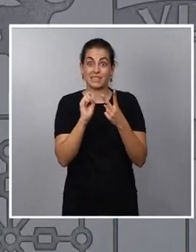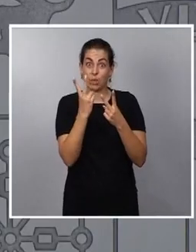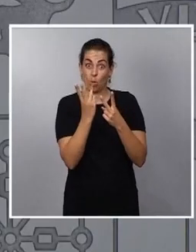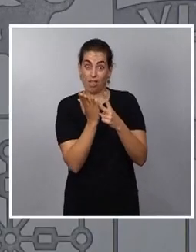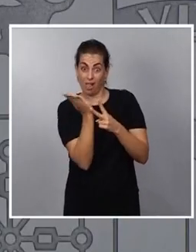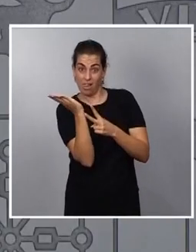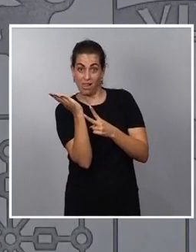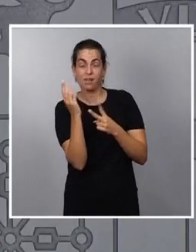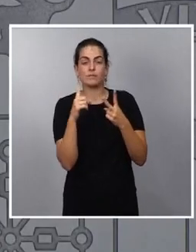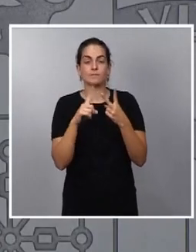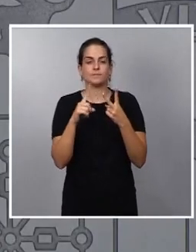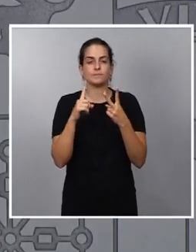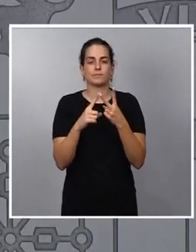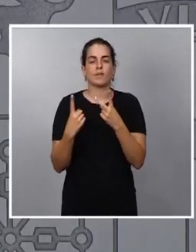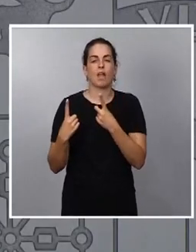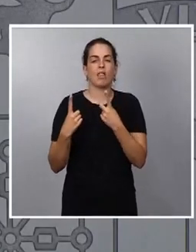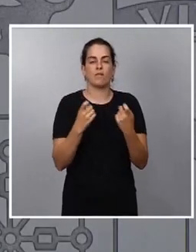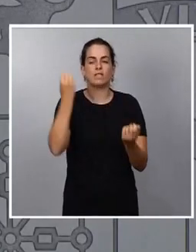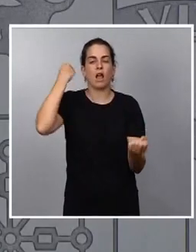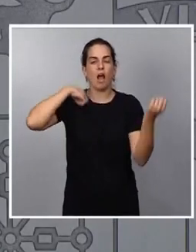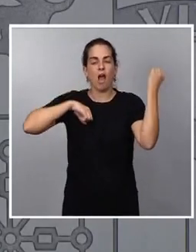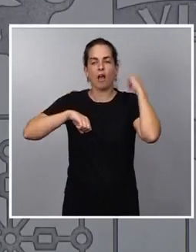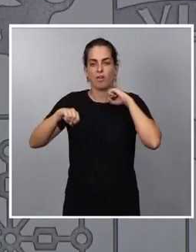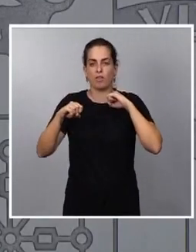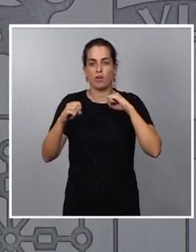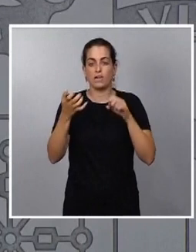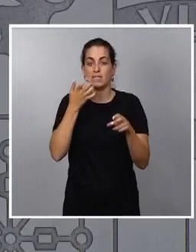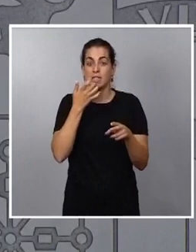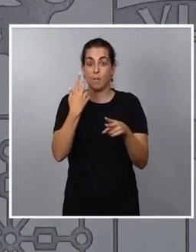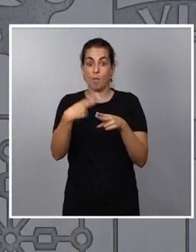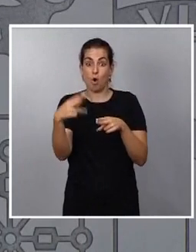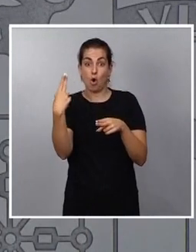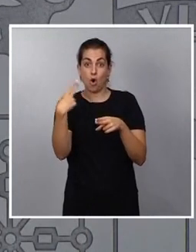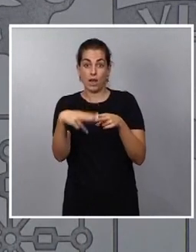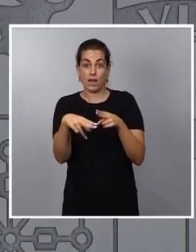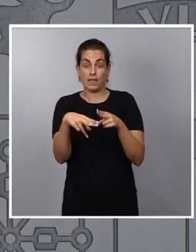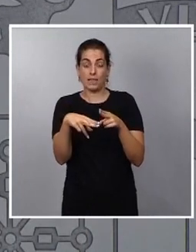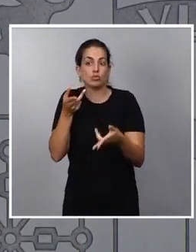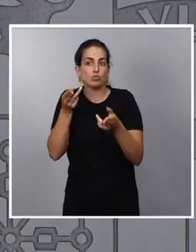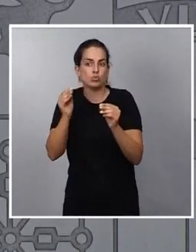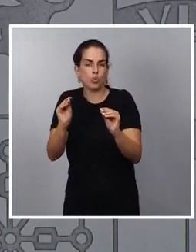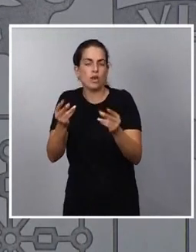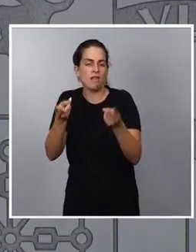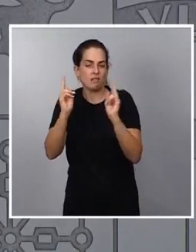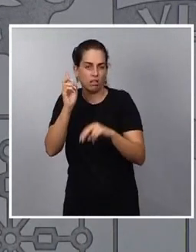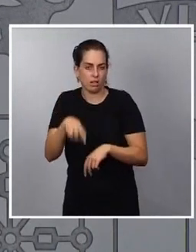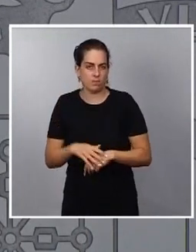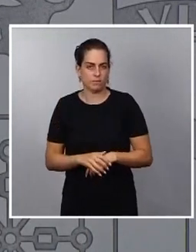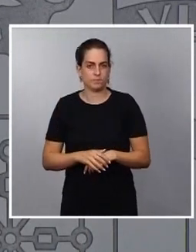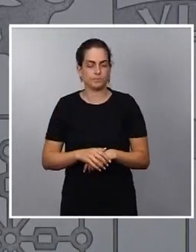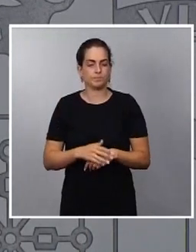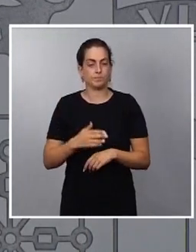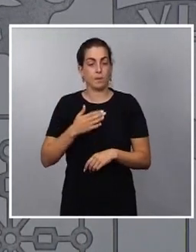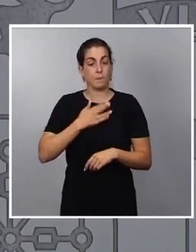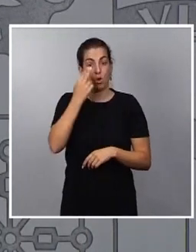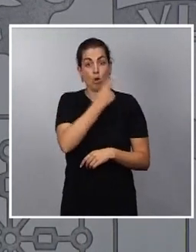félix bolaños también ha expresado el apoyo del gobierno español a la nueva política educativa de cataluña reafirmamos nuestro compromiso con